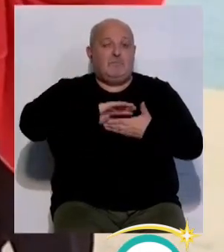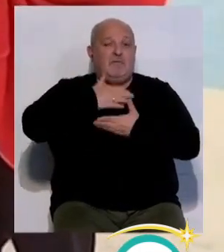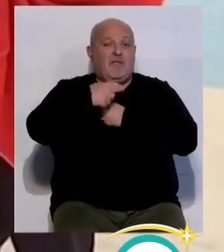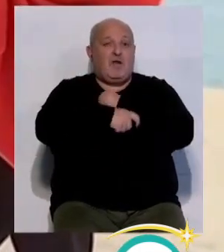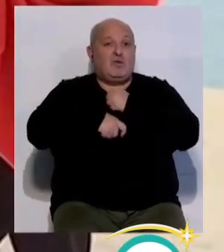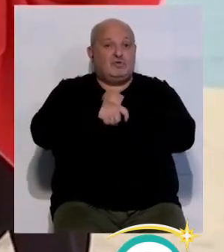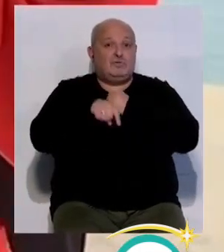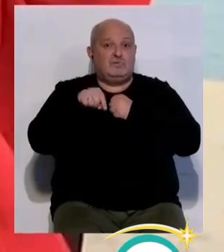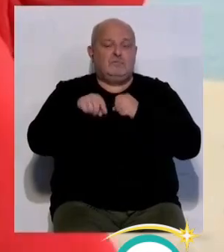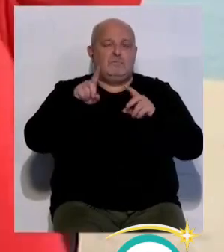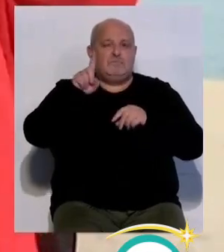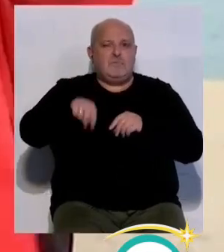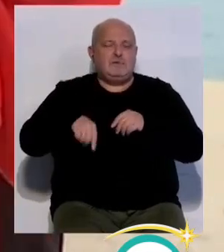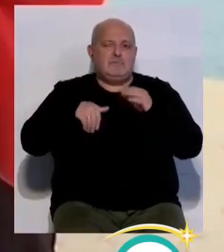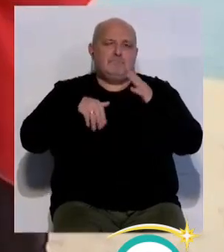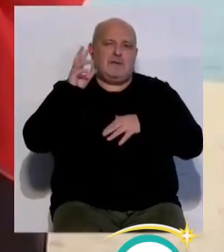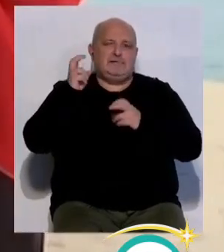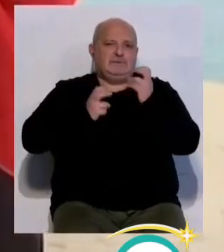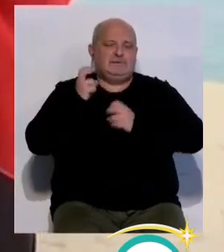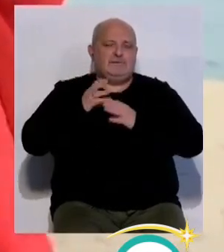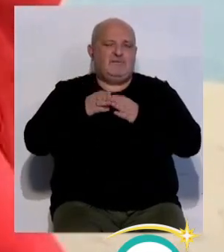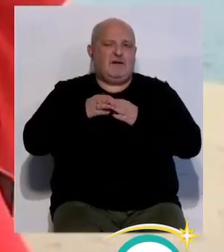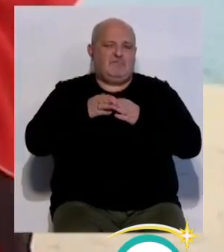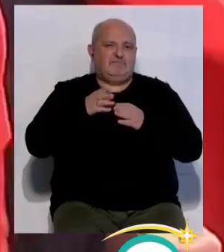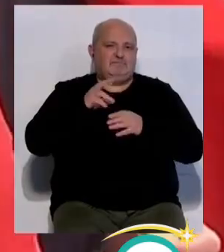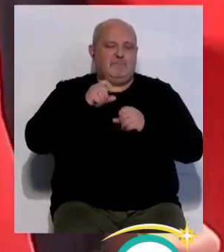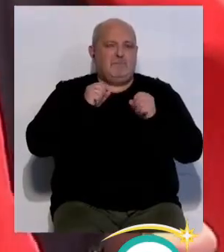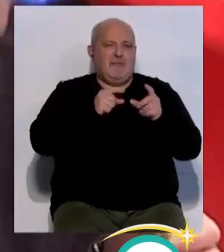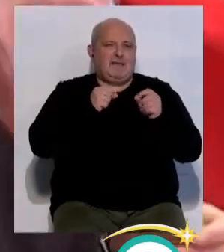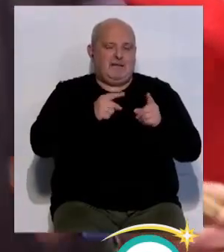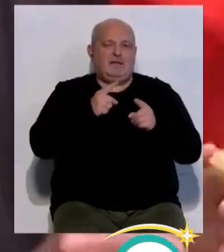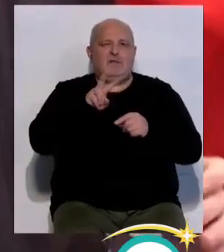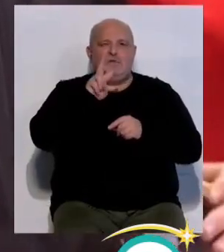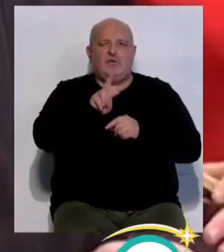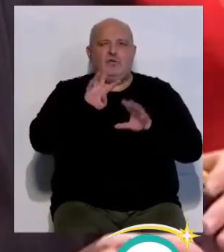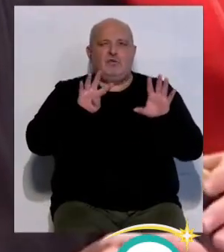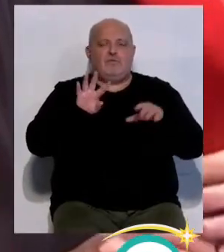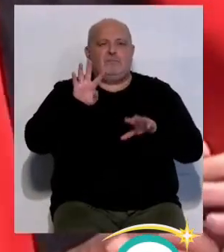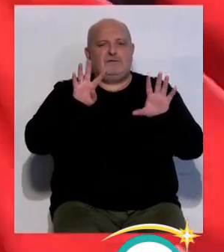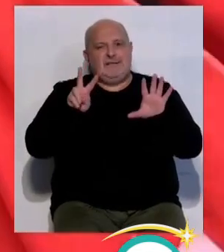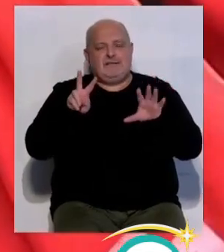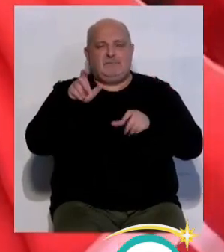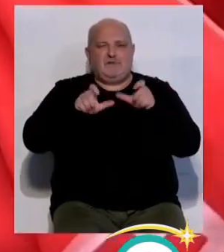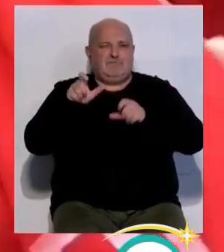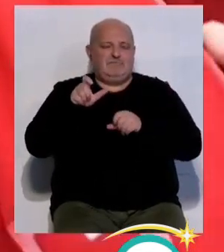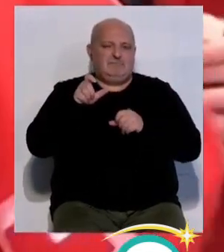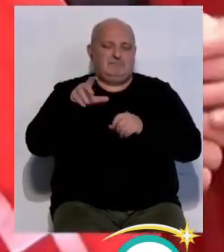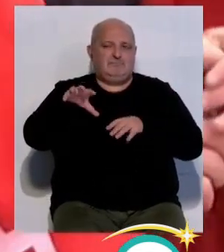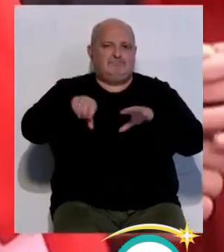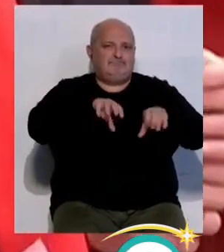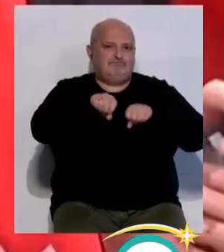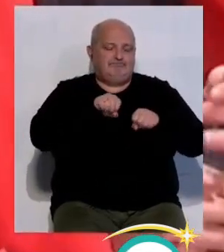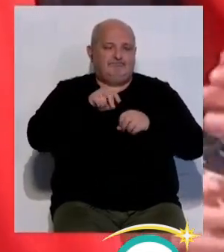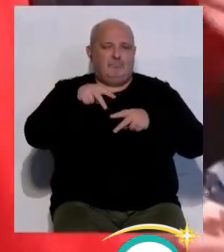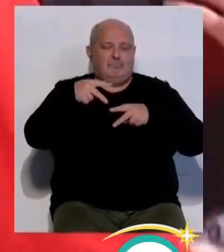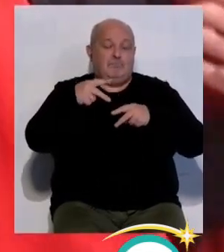agosto ha sido el mes que más llegadas de patera se han registrado, con 297 migrantes rescatados, mientras